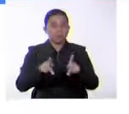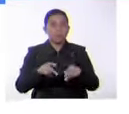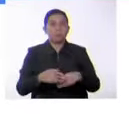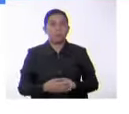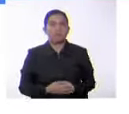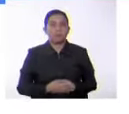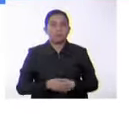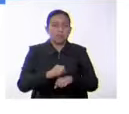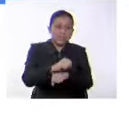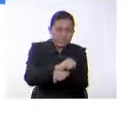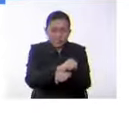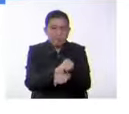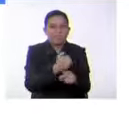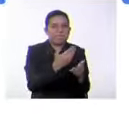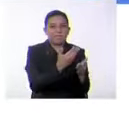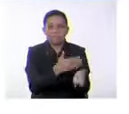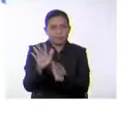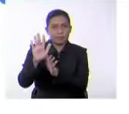la esclavitud.